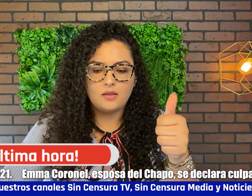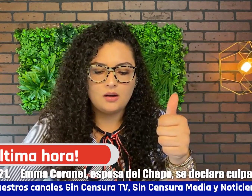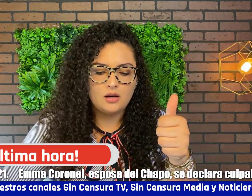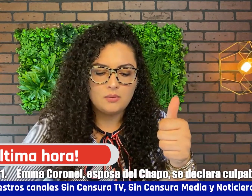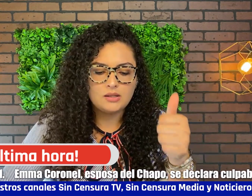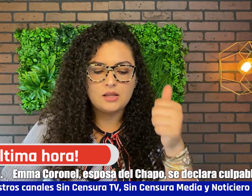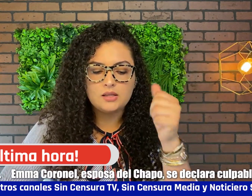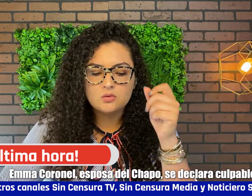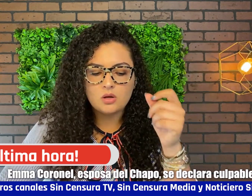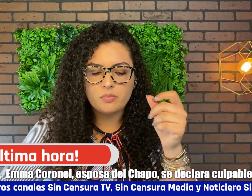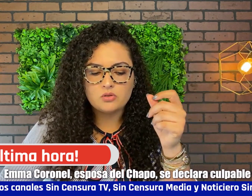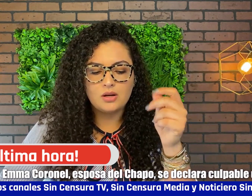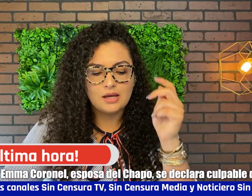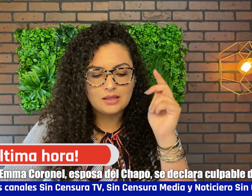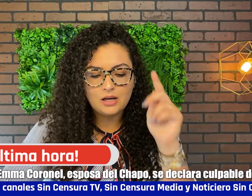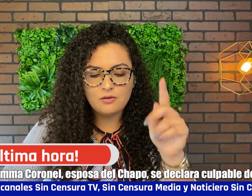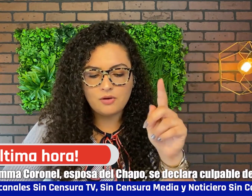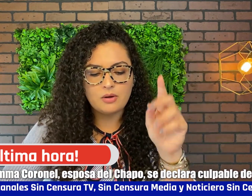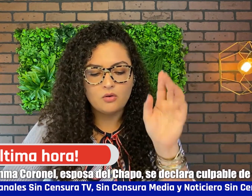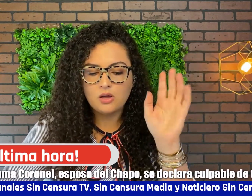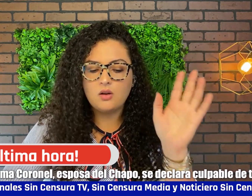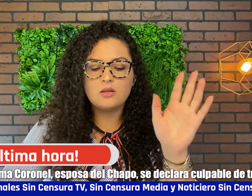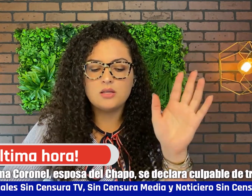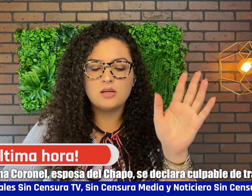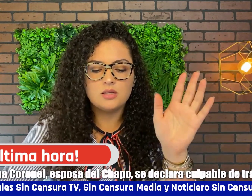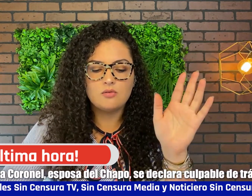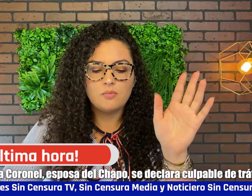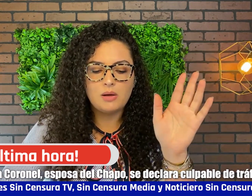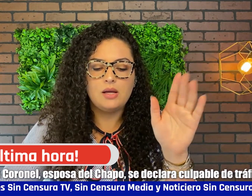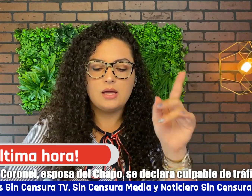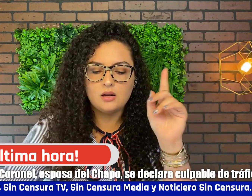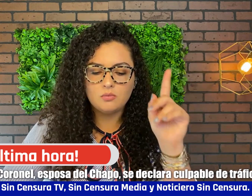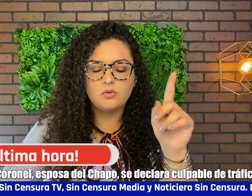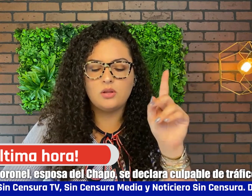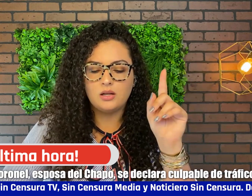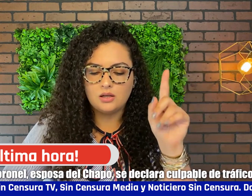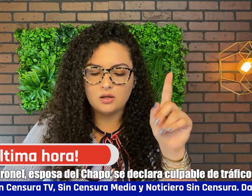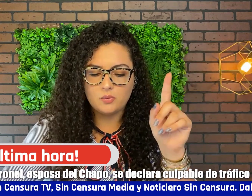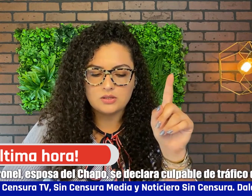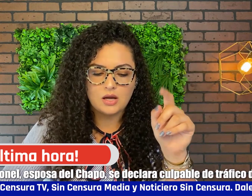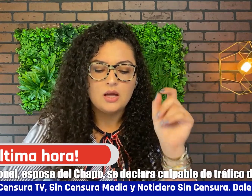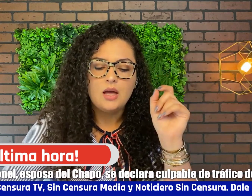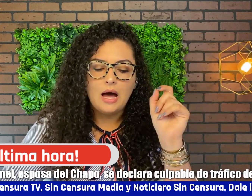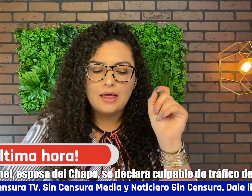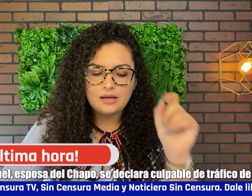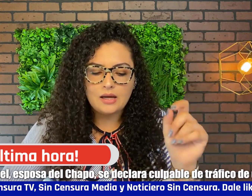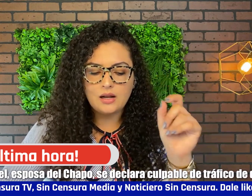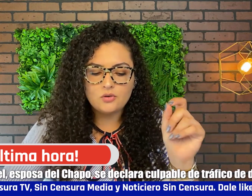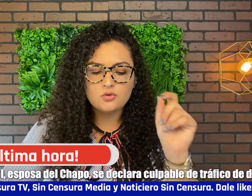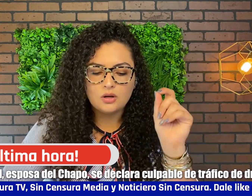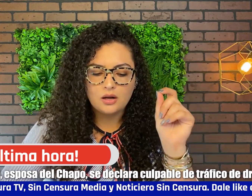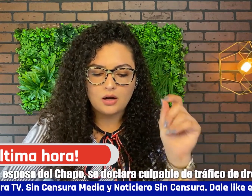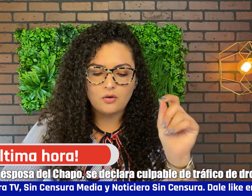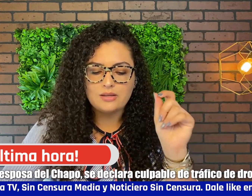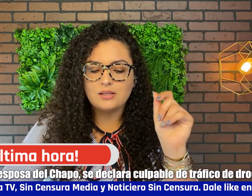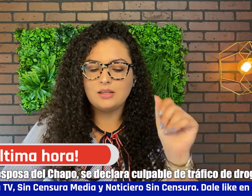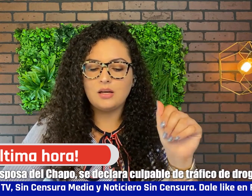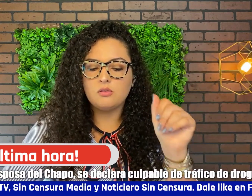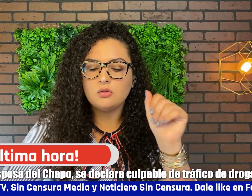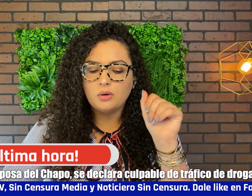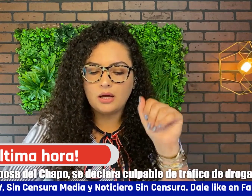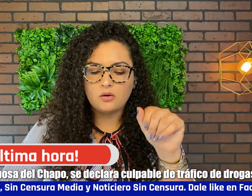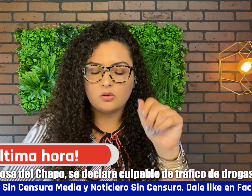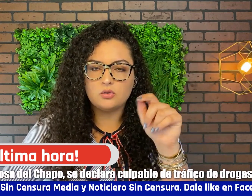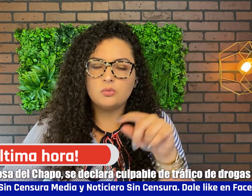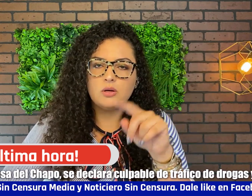que quedara en libertad, y es una persona que tiene fama, no quiero decir que sea culpable, en el mundo de la delincuencia. Adrián Alonso Guerrero está detenido